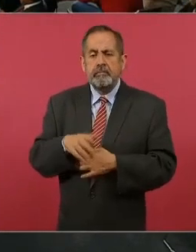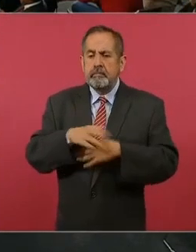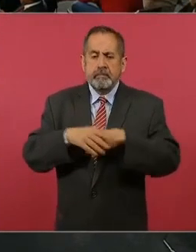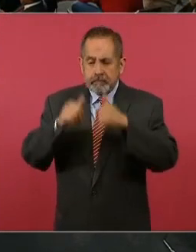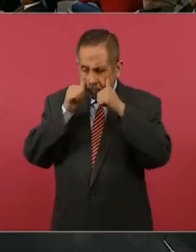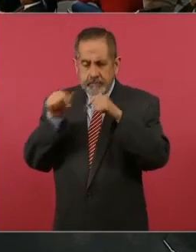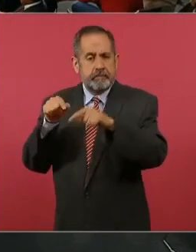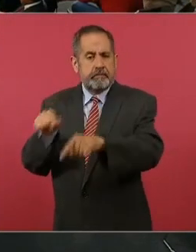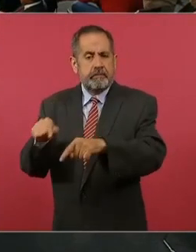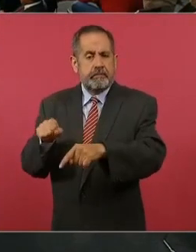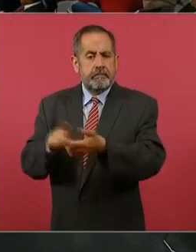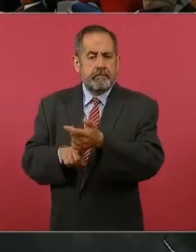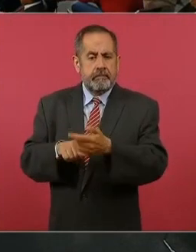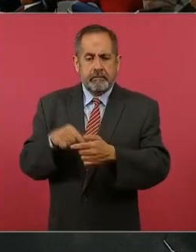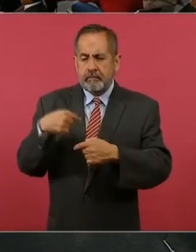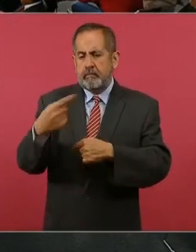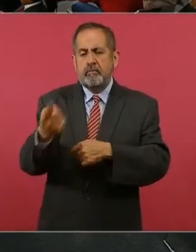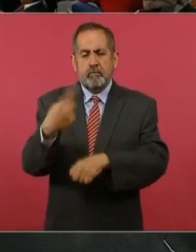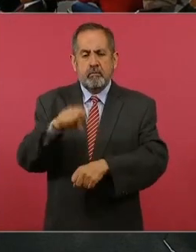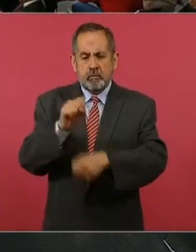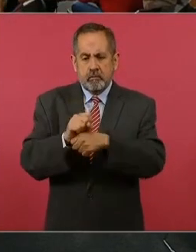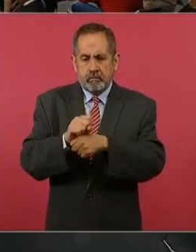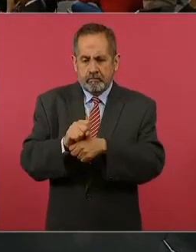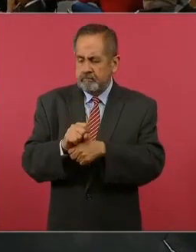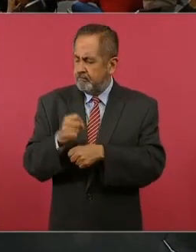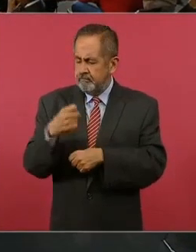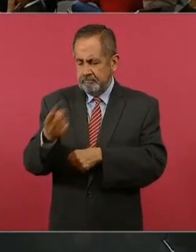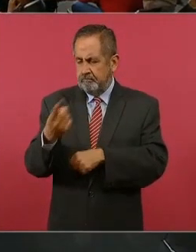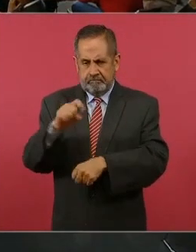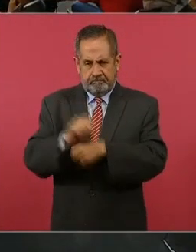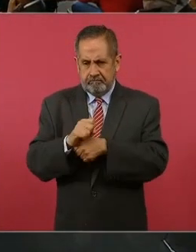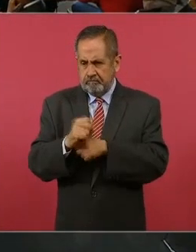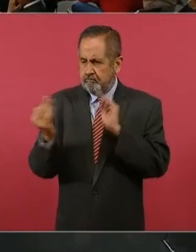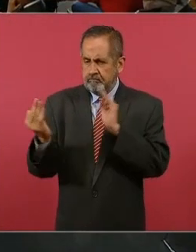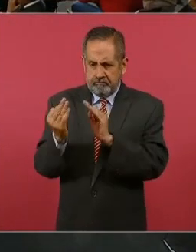atender en una semana a más tardar